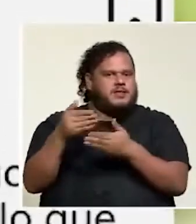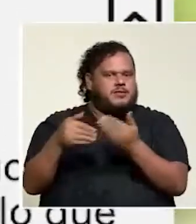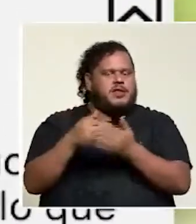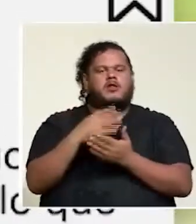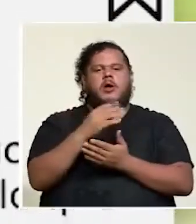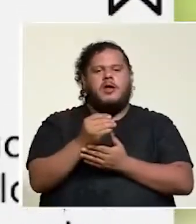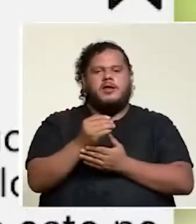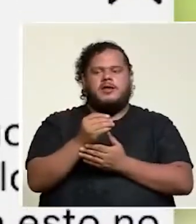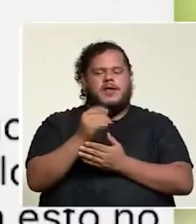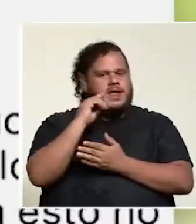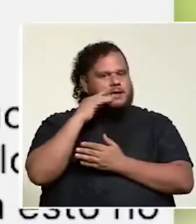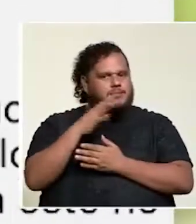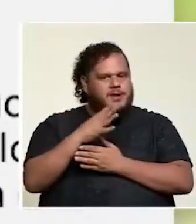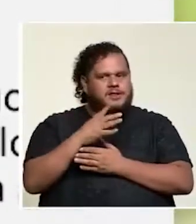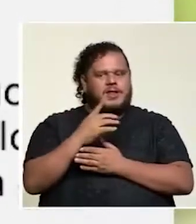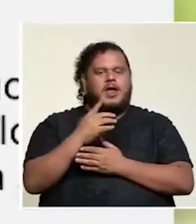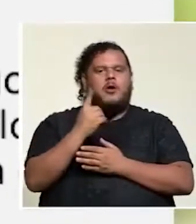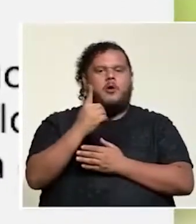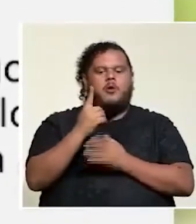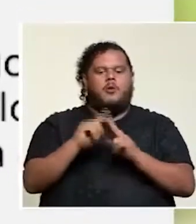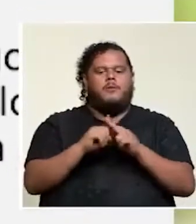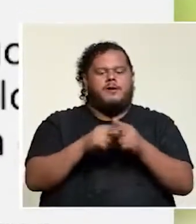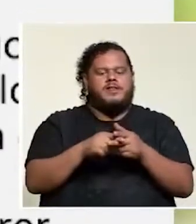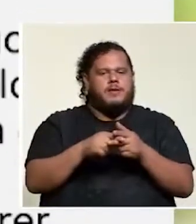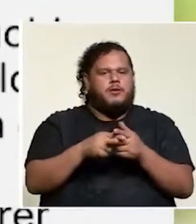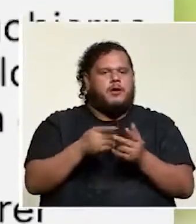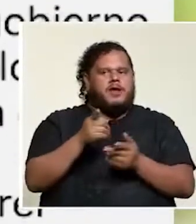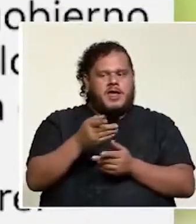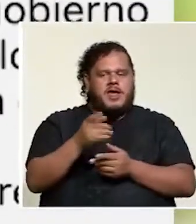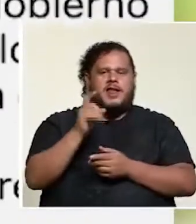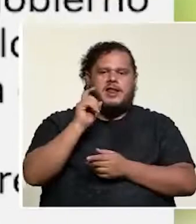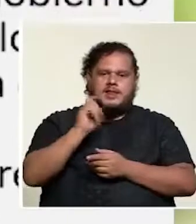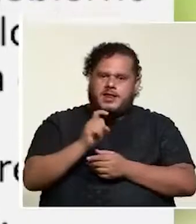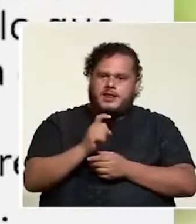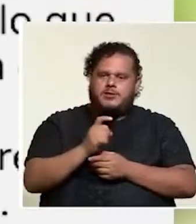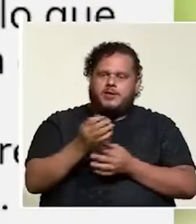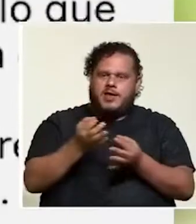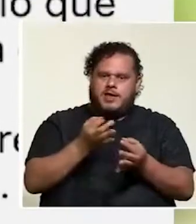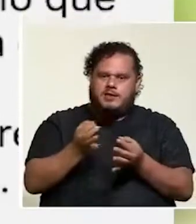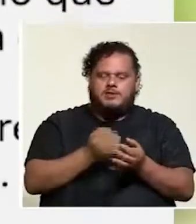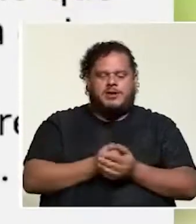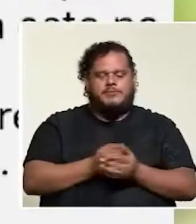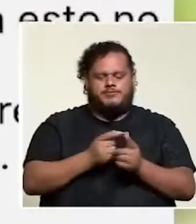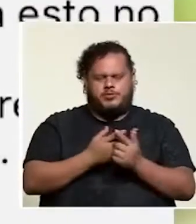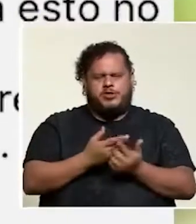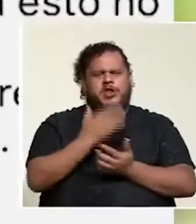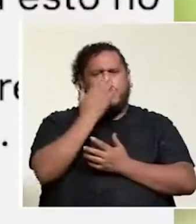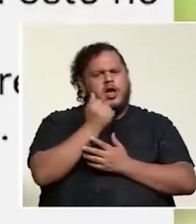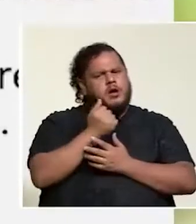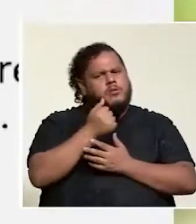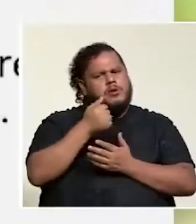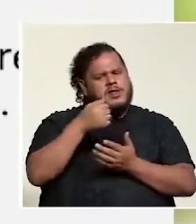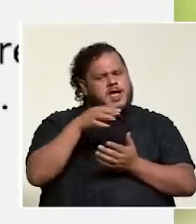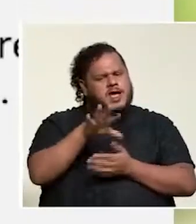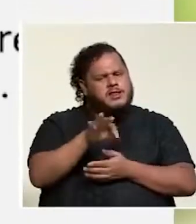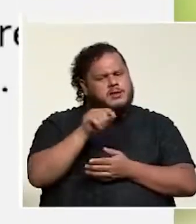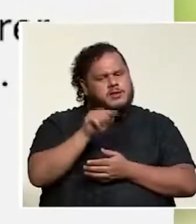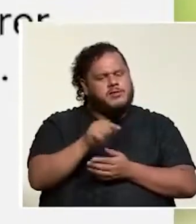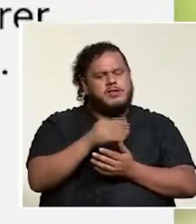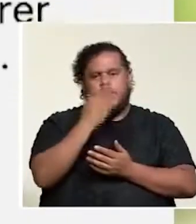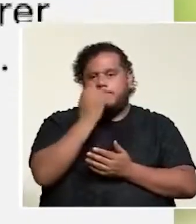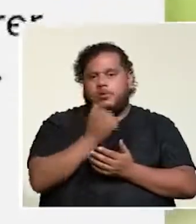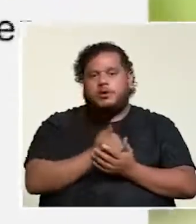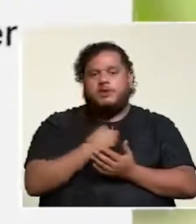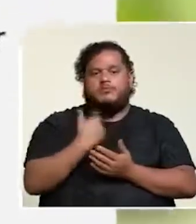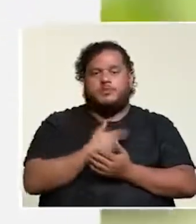y también aparentemente con un crédito que ahora ha tenido que salir a explicar. Entonces, ¿por qué seleccionamos este? Bueno,